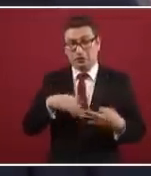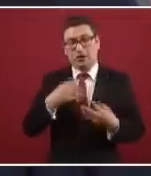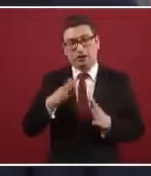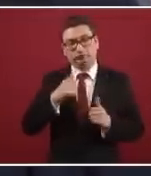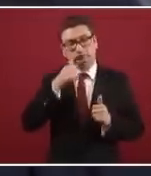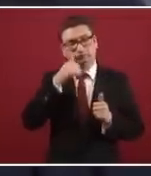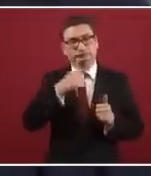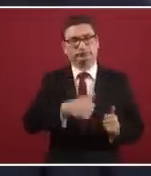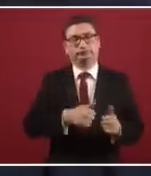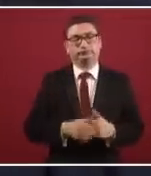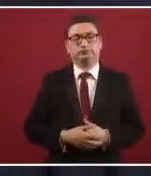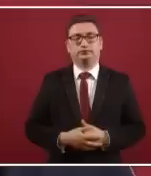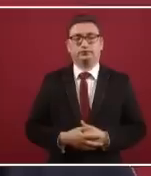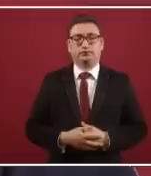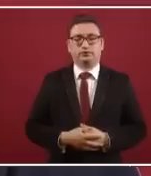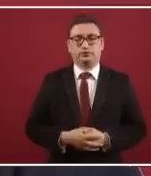presenten